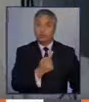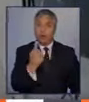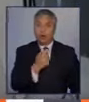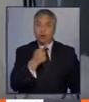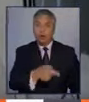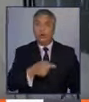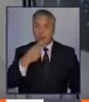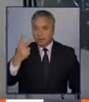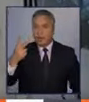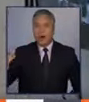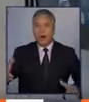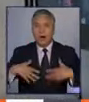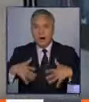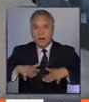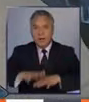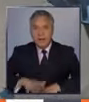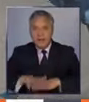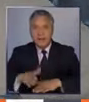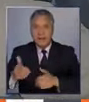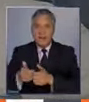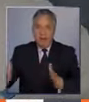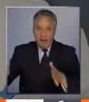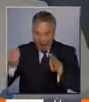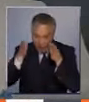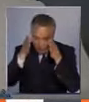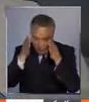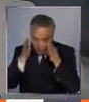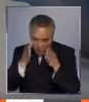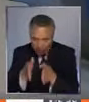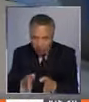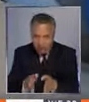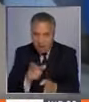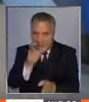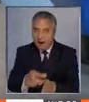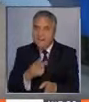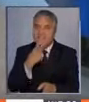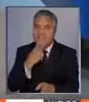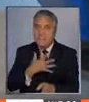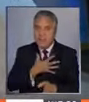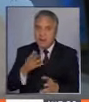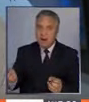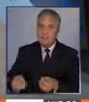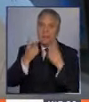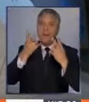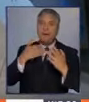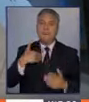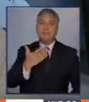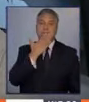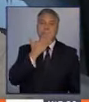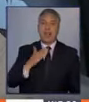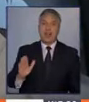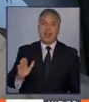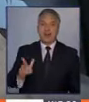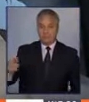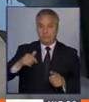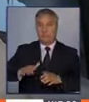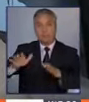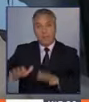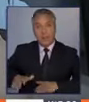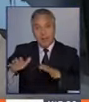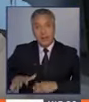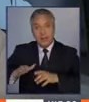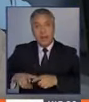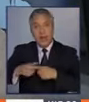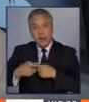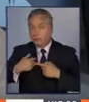dos reanimadores y por lo tanto la atención del paciente para poder salvarle la vida a ese paciente es mucho más eficaz, ya que esos reanimadores pueden estar haciendo